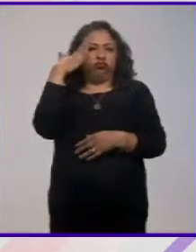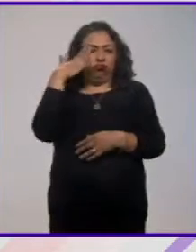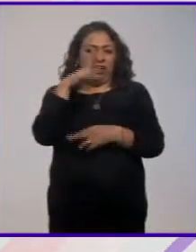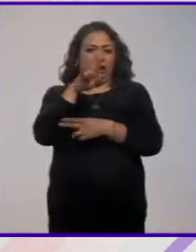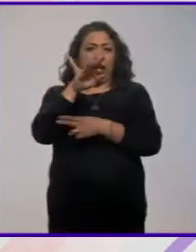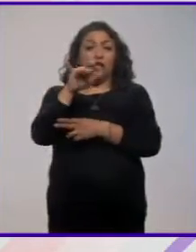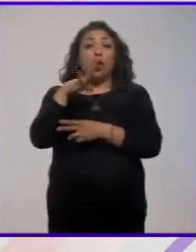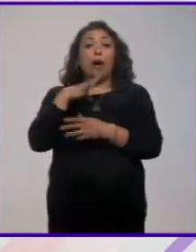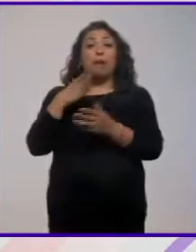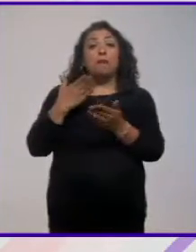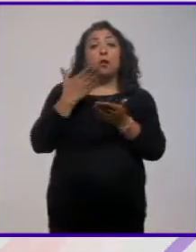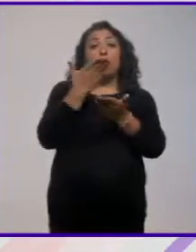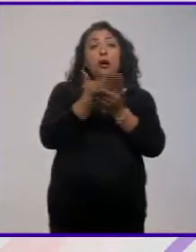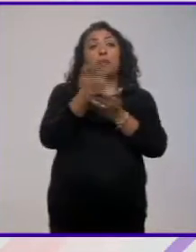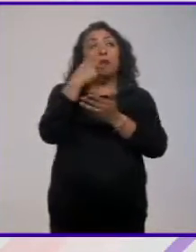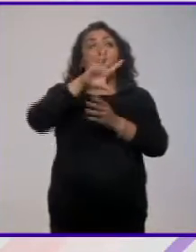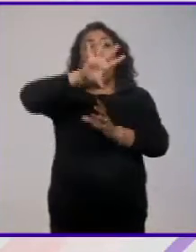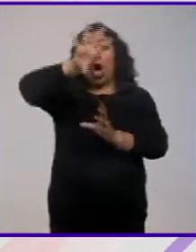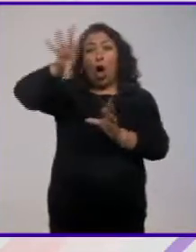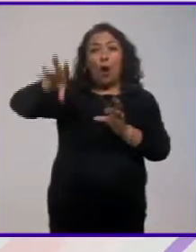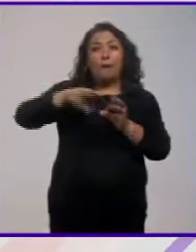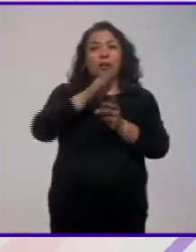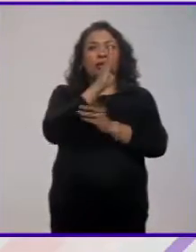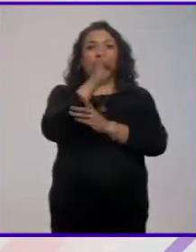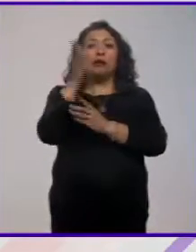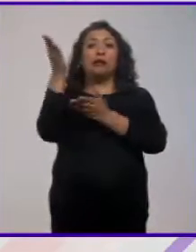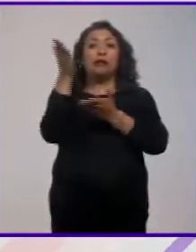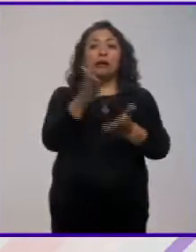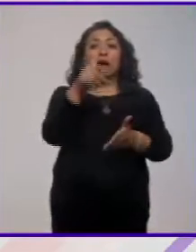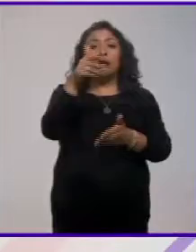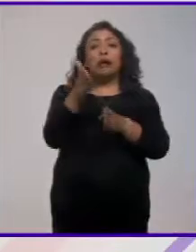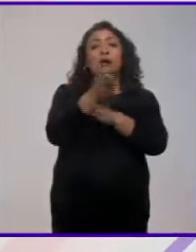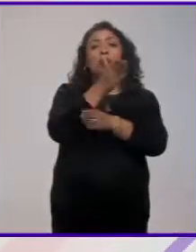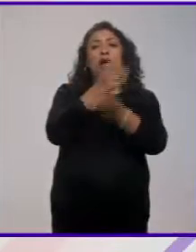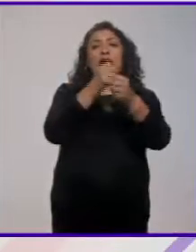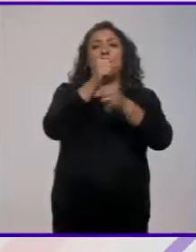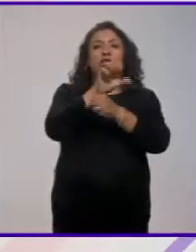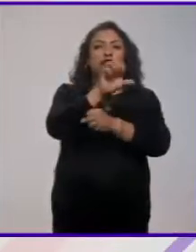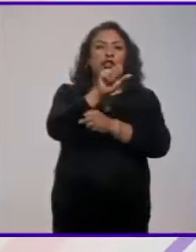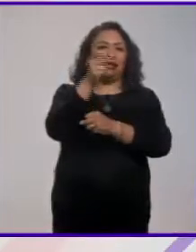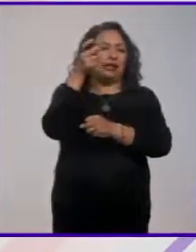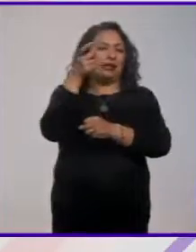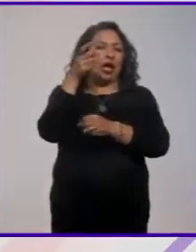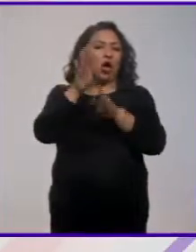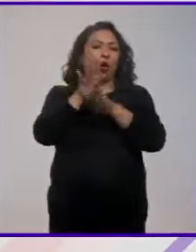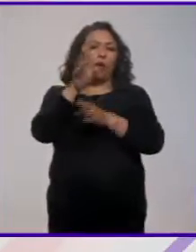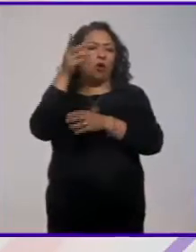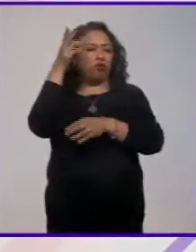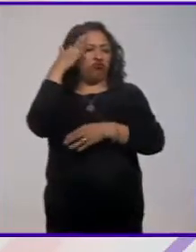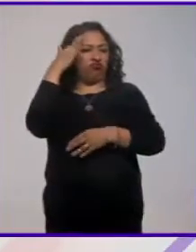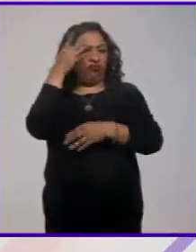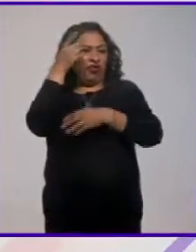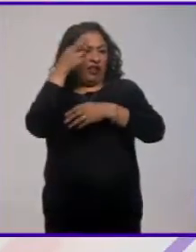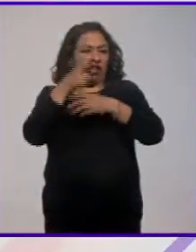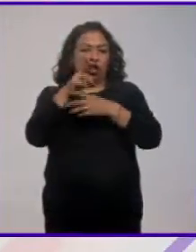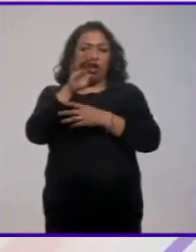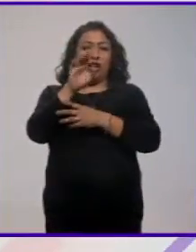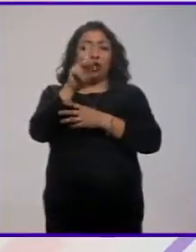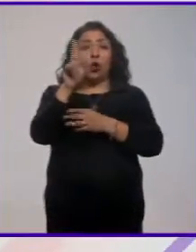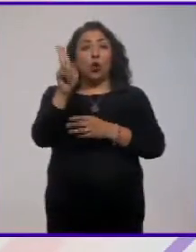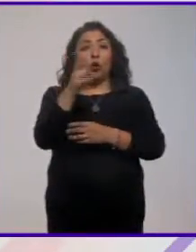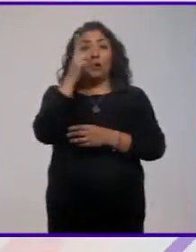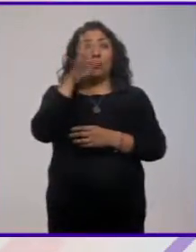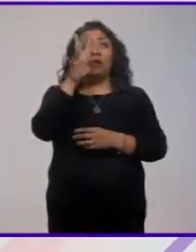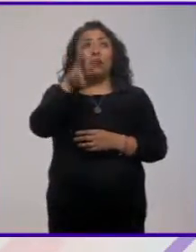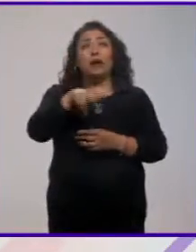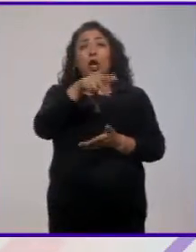toda esta colección llegara a este sitio en los años 60. Él fue rector de la universidad y es un lugar maravilloso. Les voy a decir